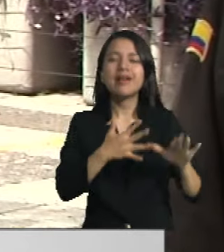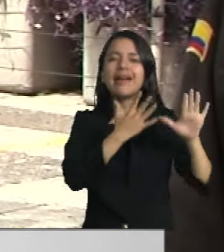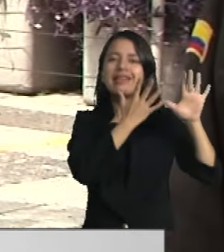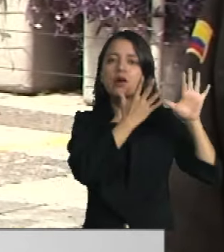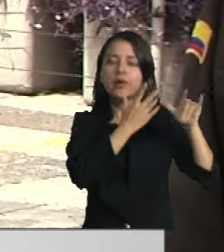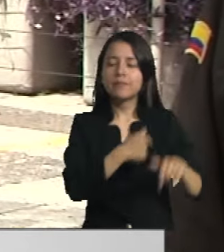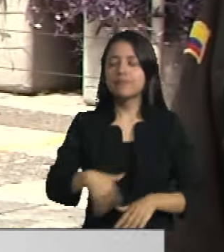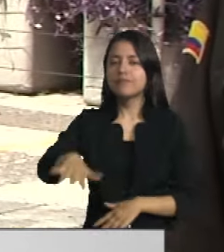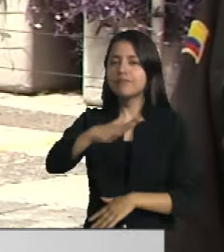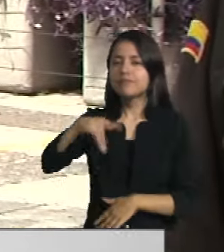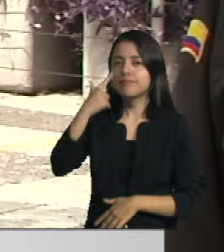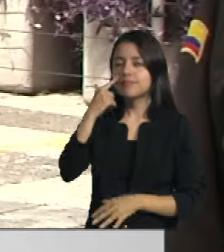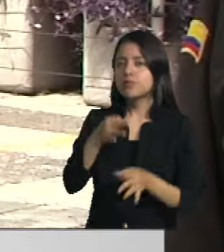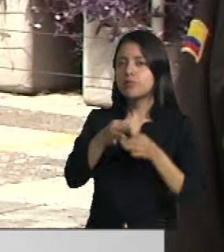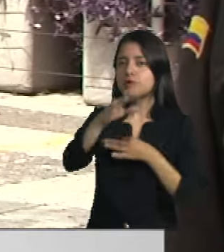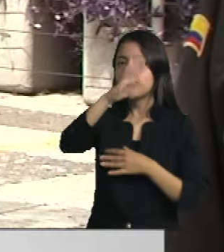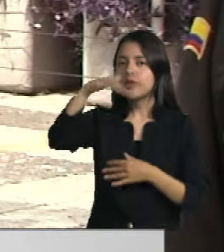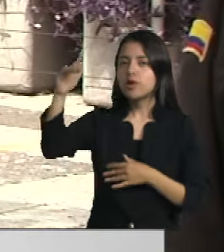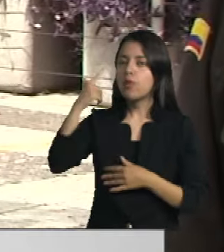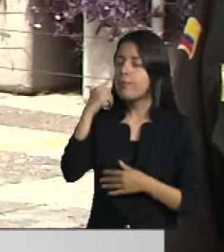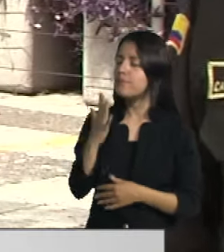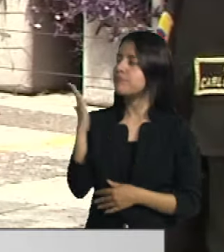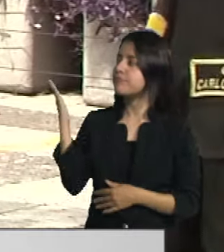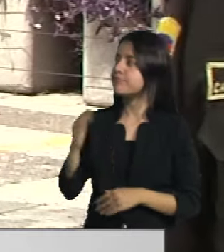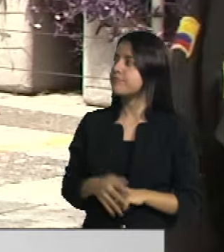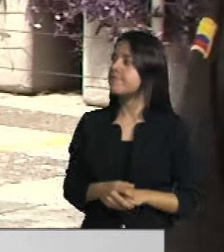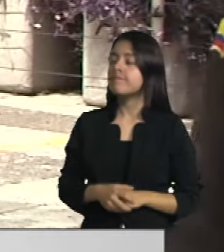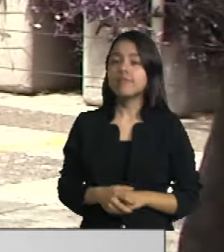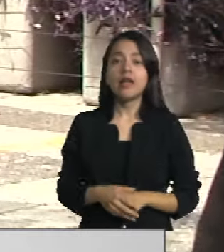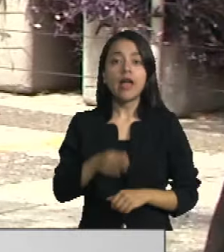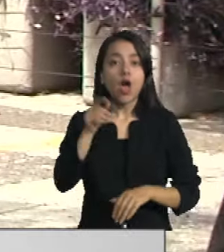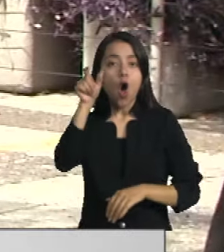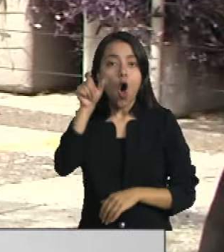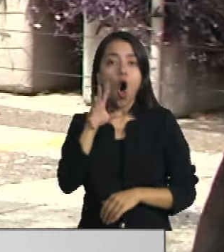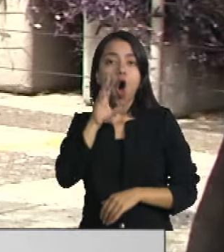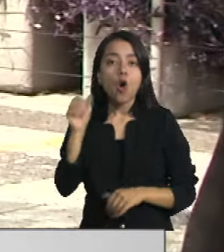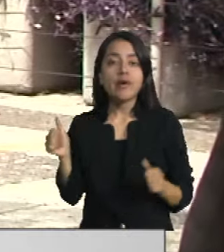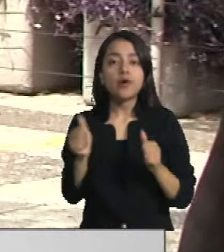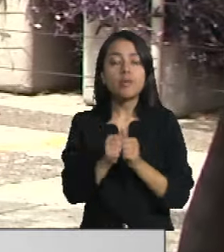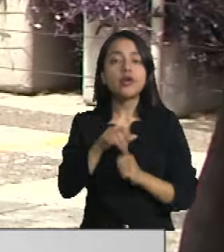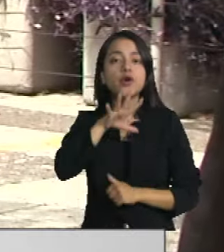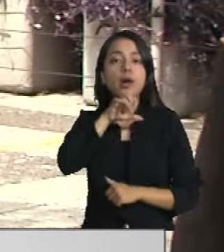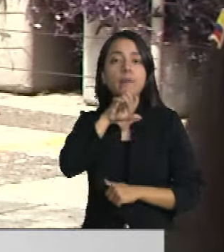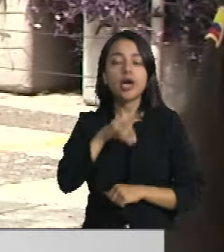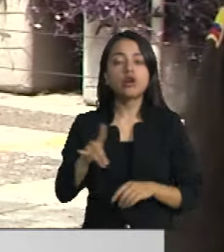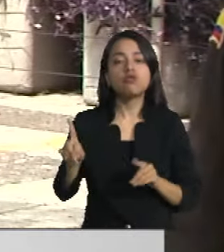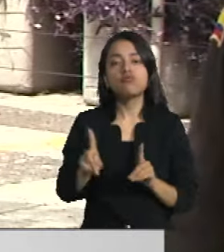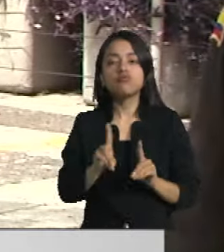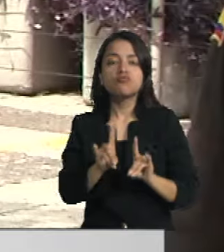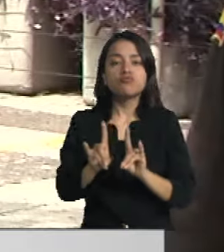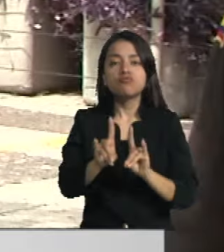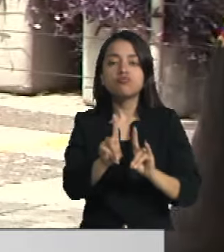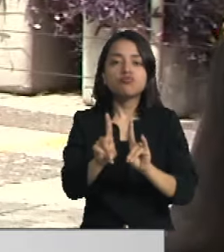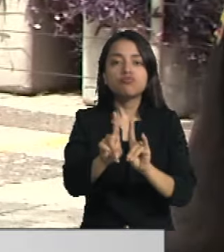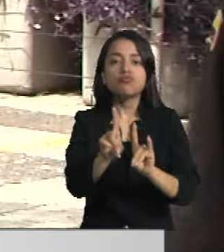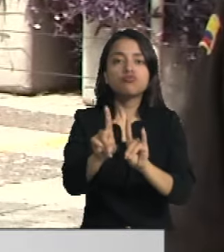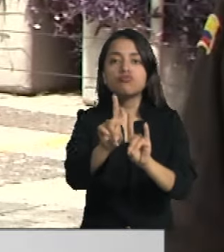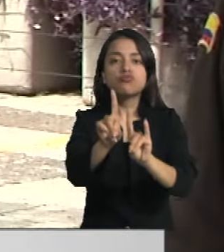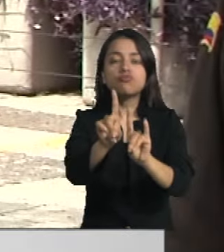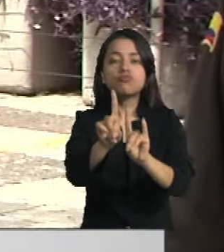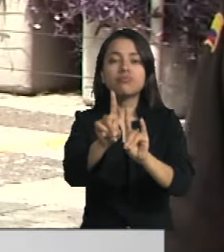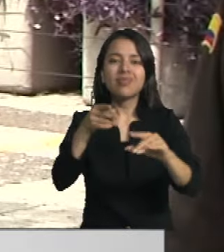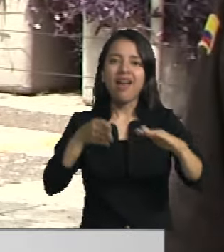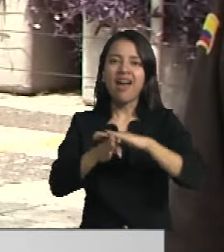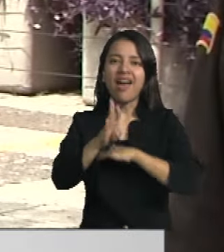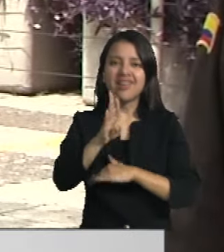un ascensor en un conjunto residencial y luego golpea de manera violenta al animal. El alcalde